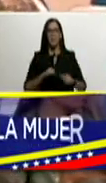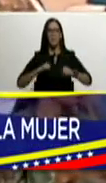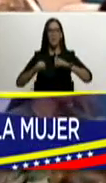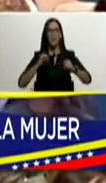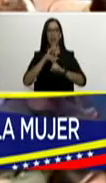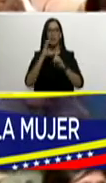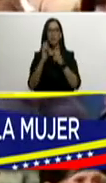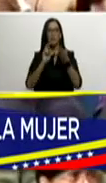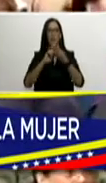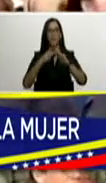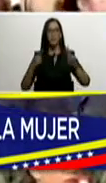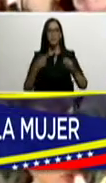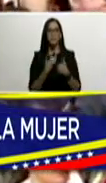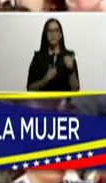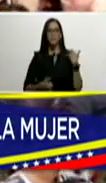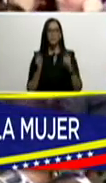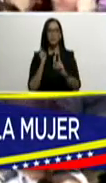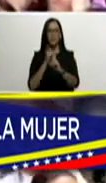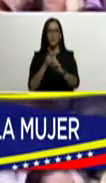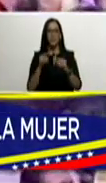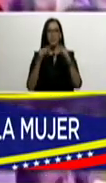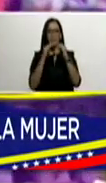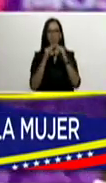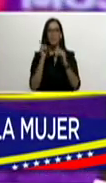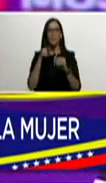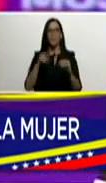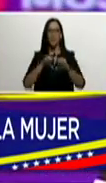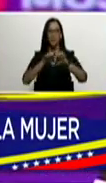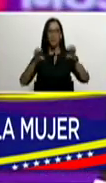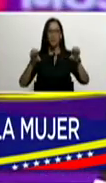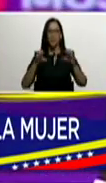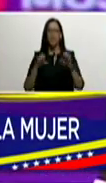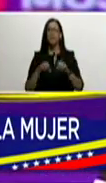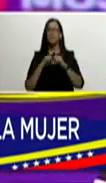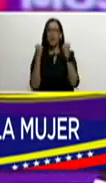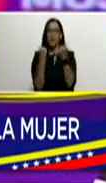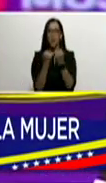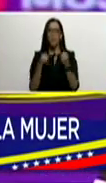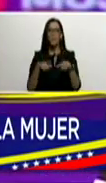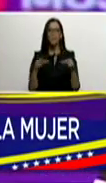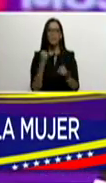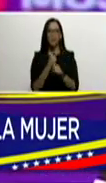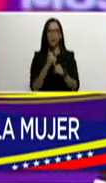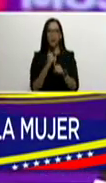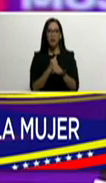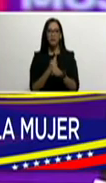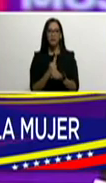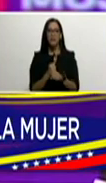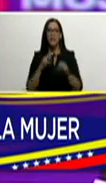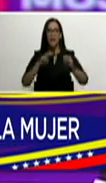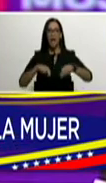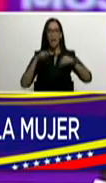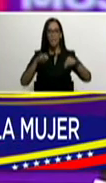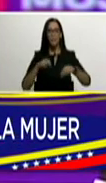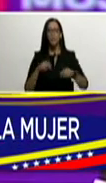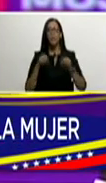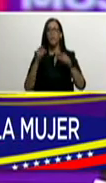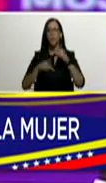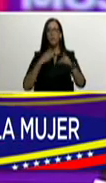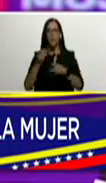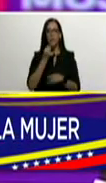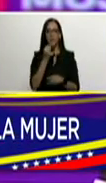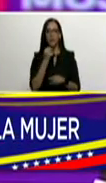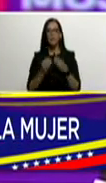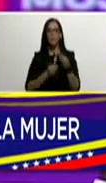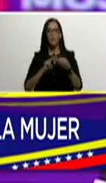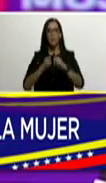de la paz, presidente, nace desde el hogar, pero también en las aulas de clase, en los espacios de trabajo, en el campo, cuando sembramos y producimos los alimentos, hacemos